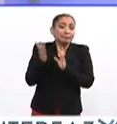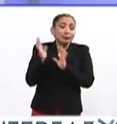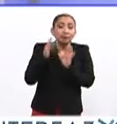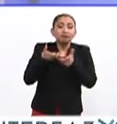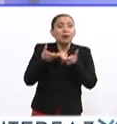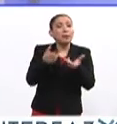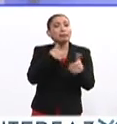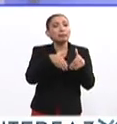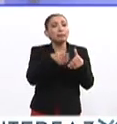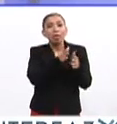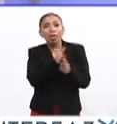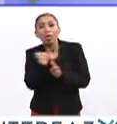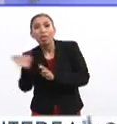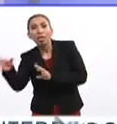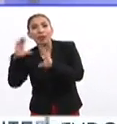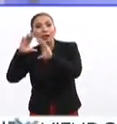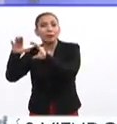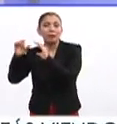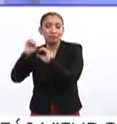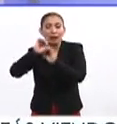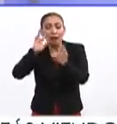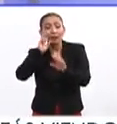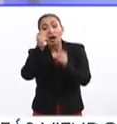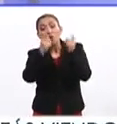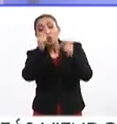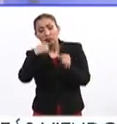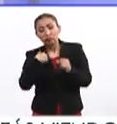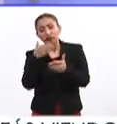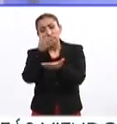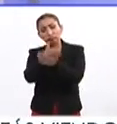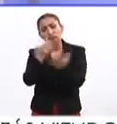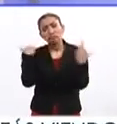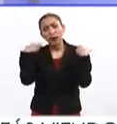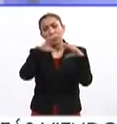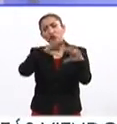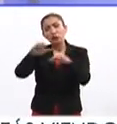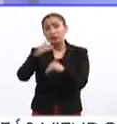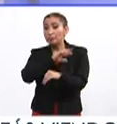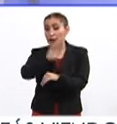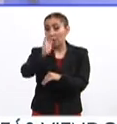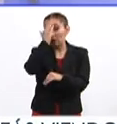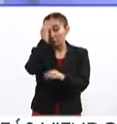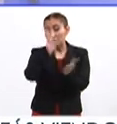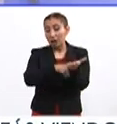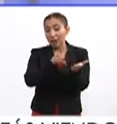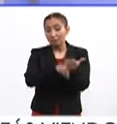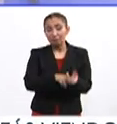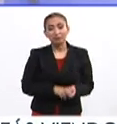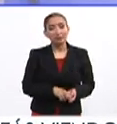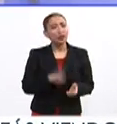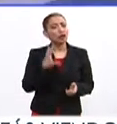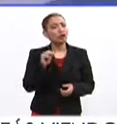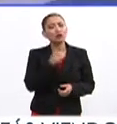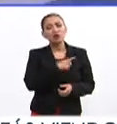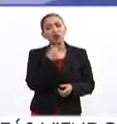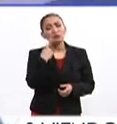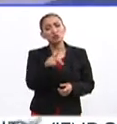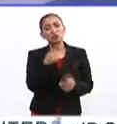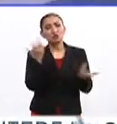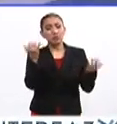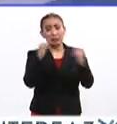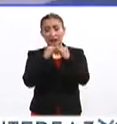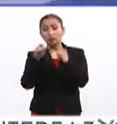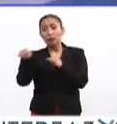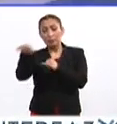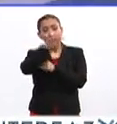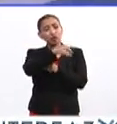el camino andado y es muy claro que aquellos que se comprometen con ser maestros pues deben ser reconocidos, ¿no? Y no solo por las mismas